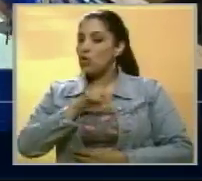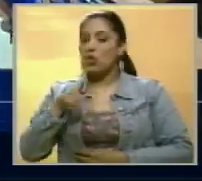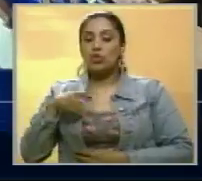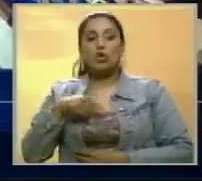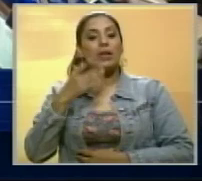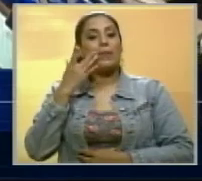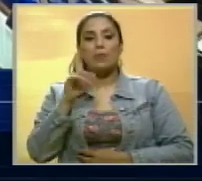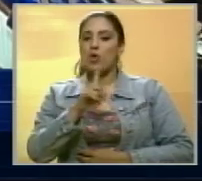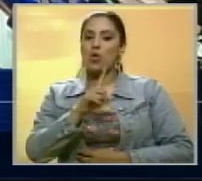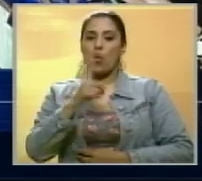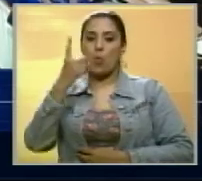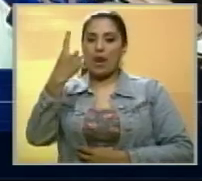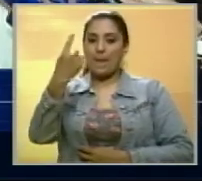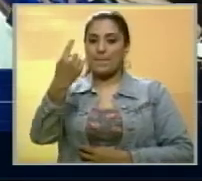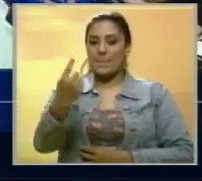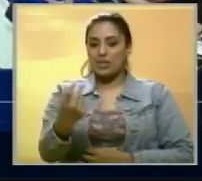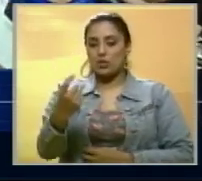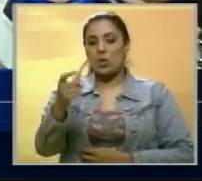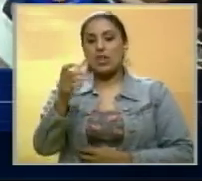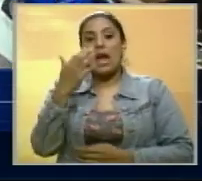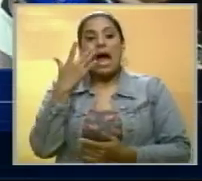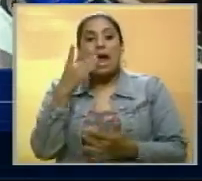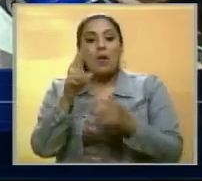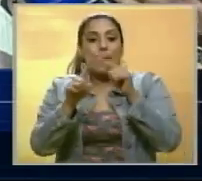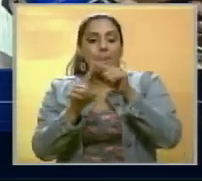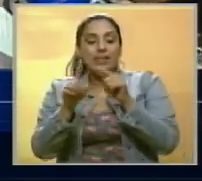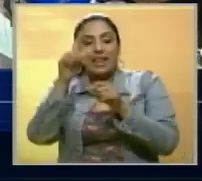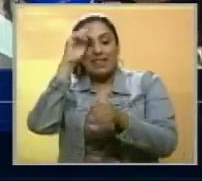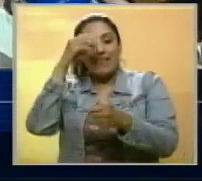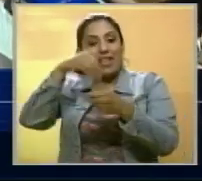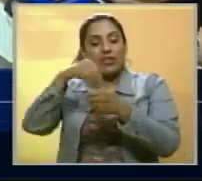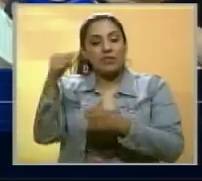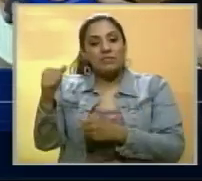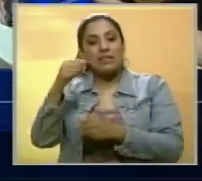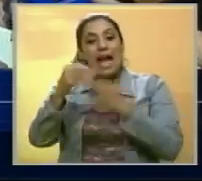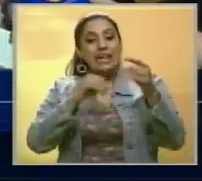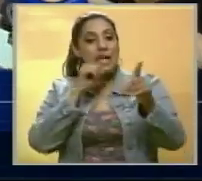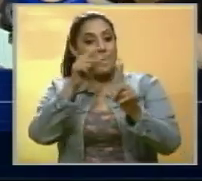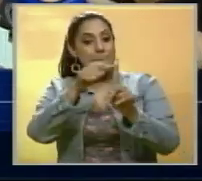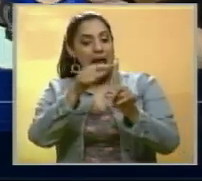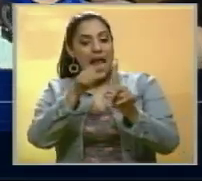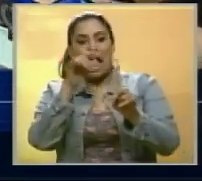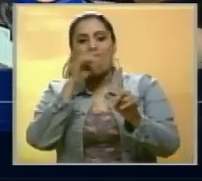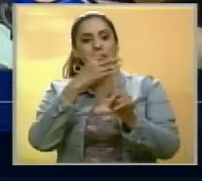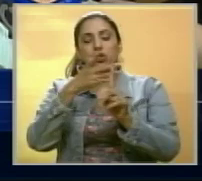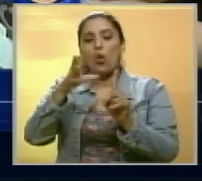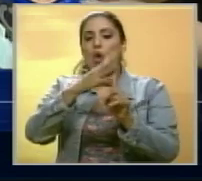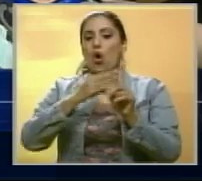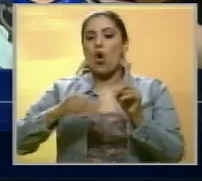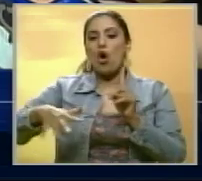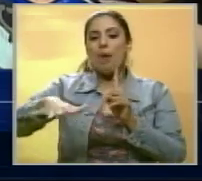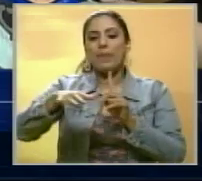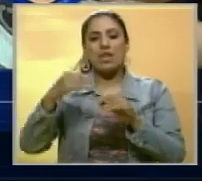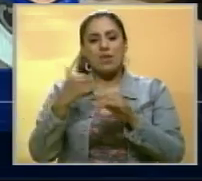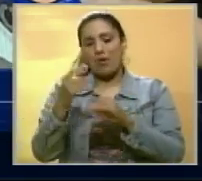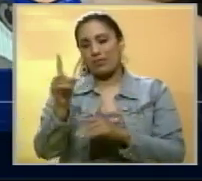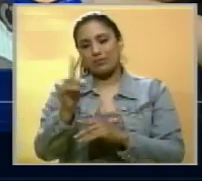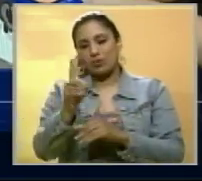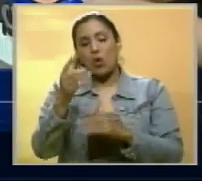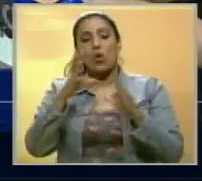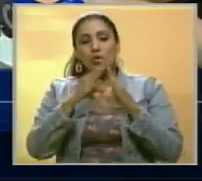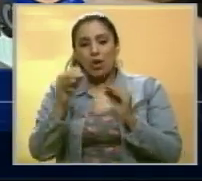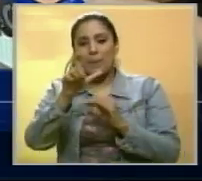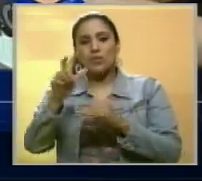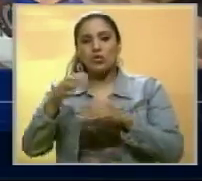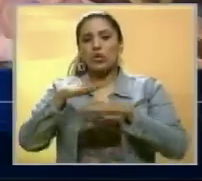un funcionario o no porque alguien que trabaja en una policía hace algo malo, se debe castigar a todas las instituciones policiales o a toda